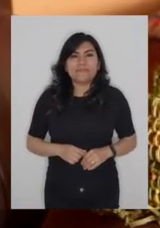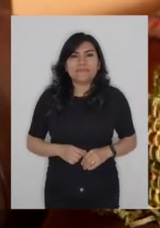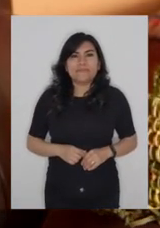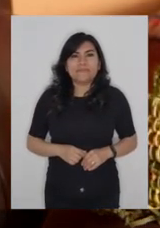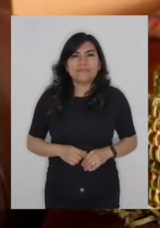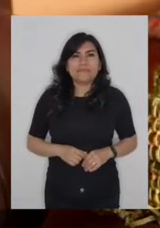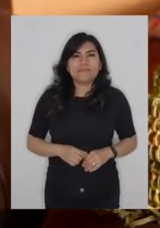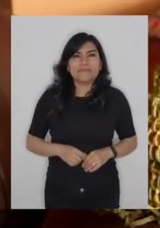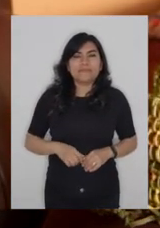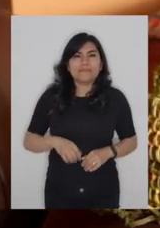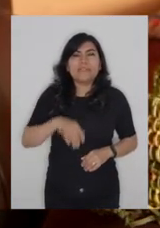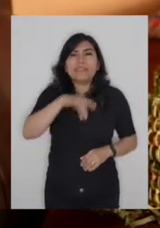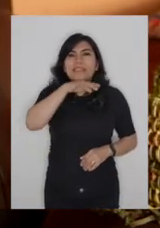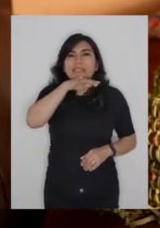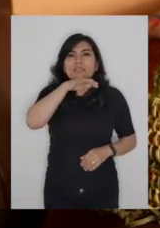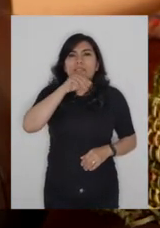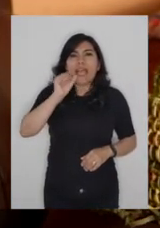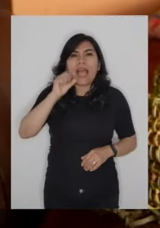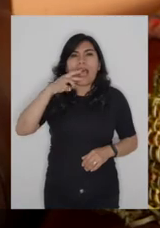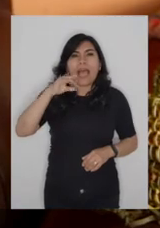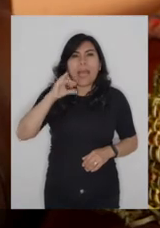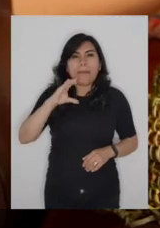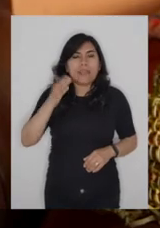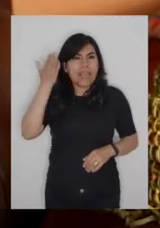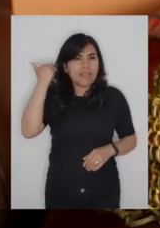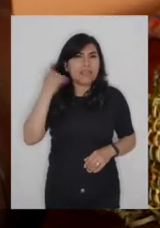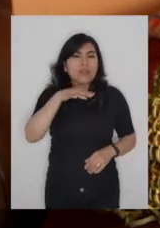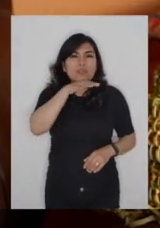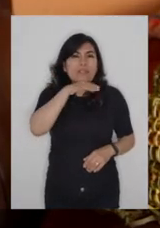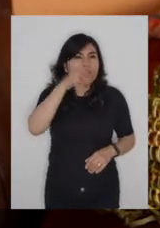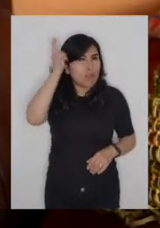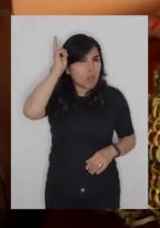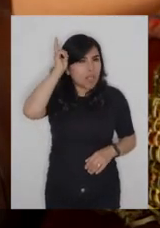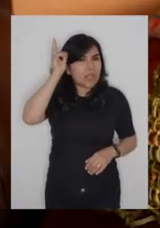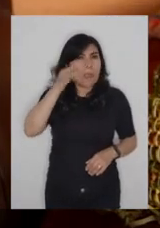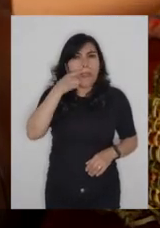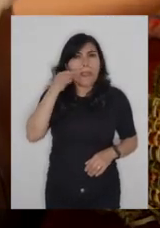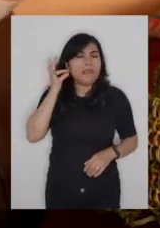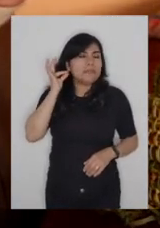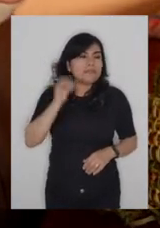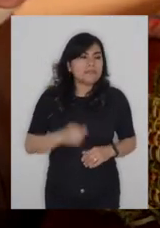Y se usa un ami, ahí tengo ami. Antes los indios usaban eso, dice, las indias.